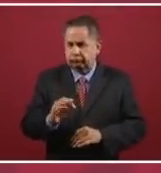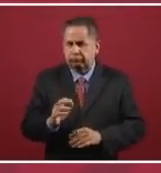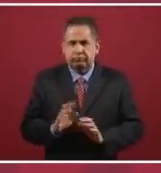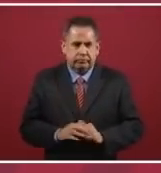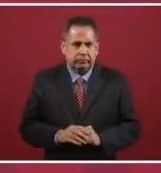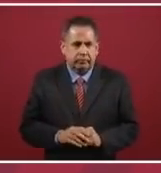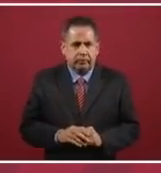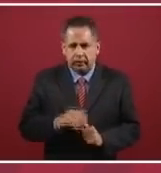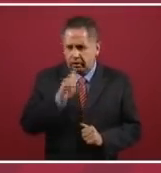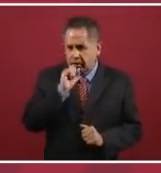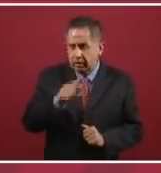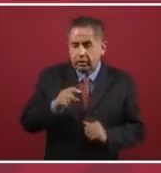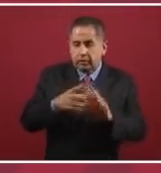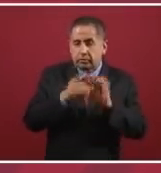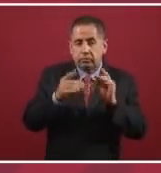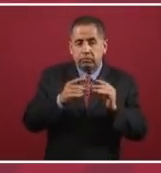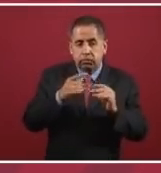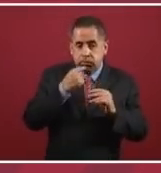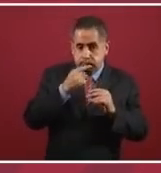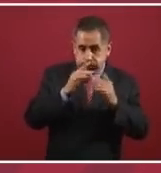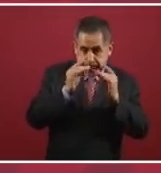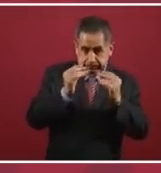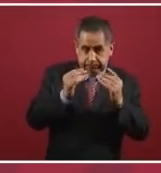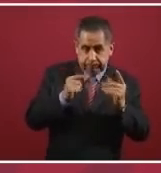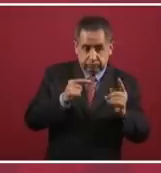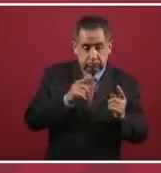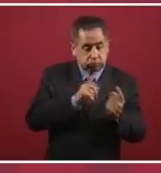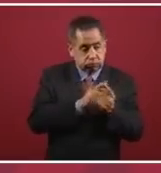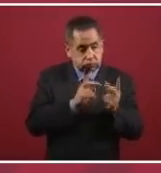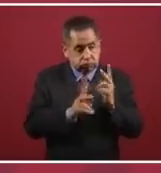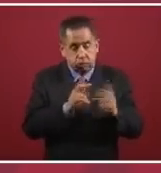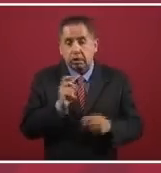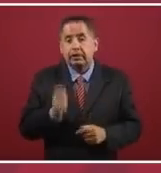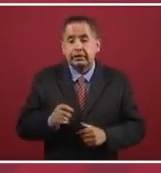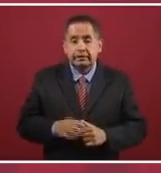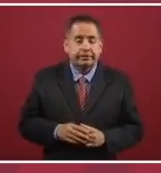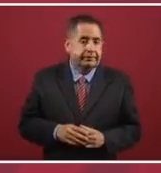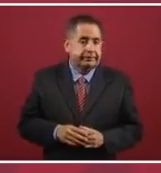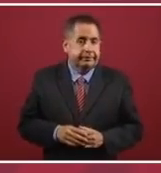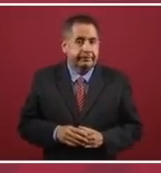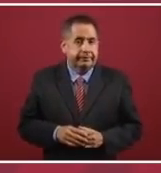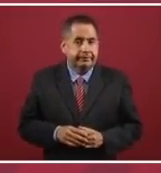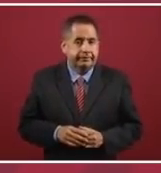Y estoy hablando mucho de que